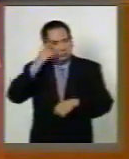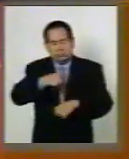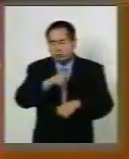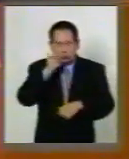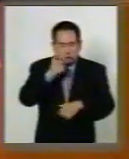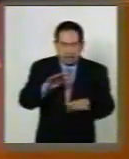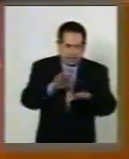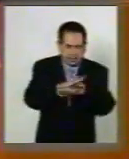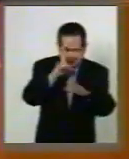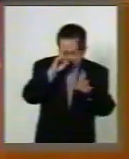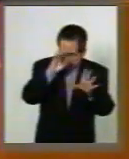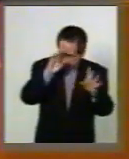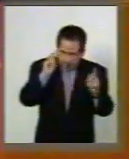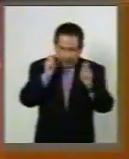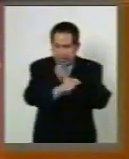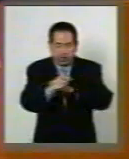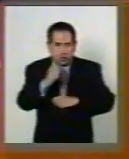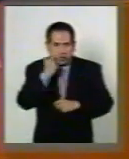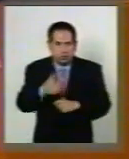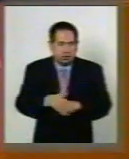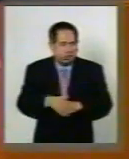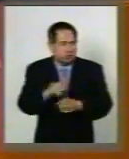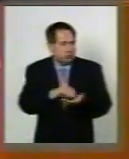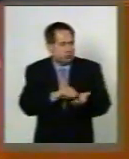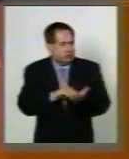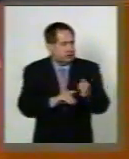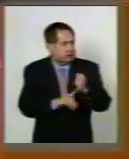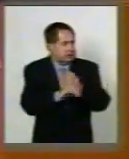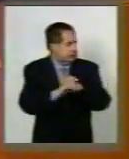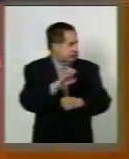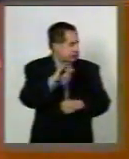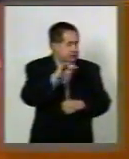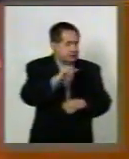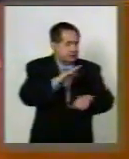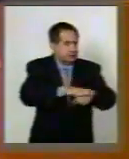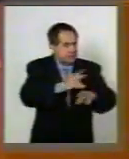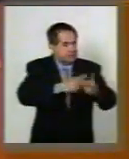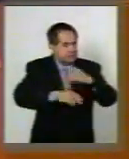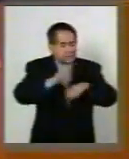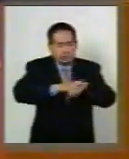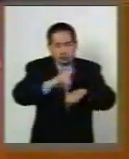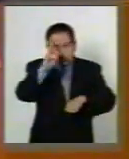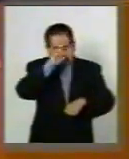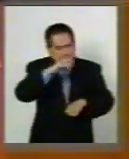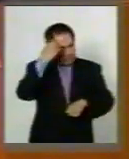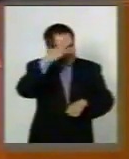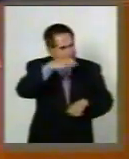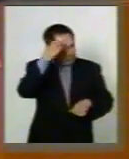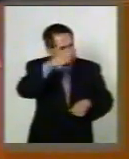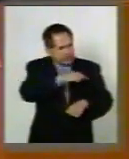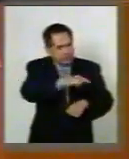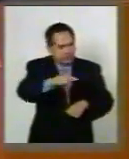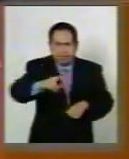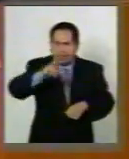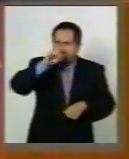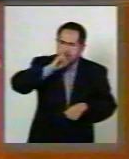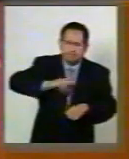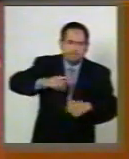modificar su mentalidad mientras la crisis escala a mayores grados de violencia. La mentira